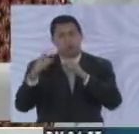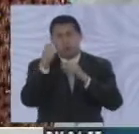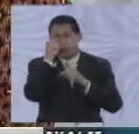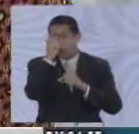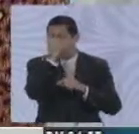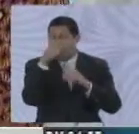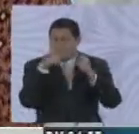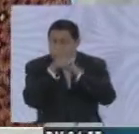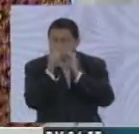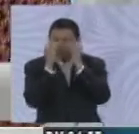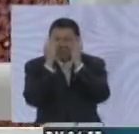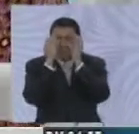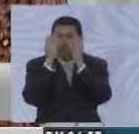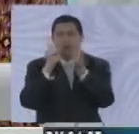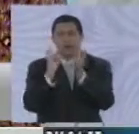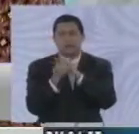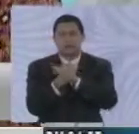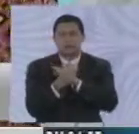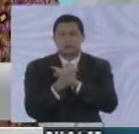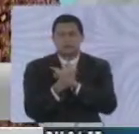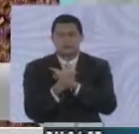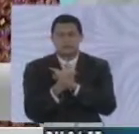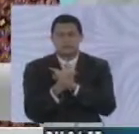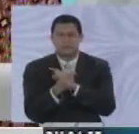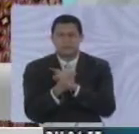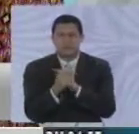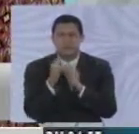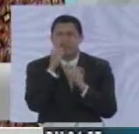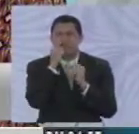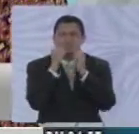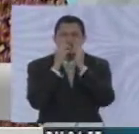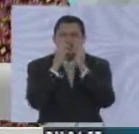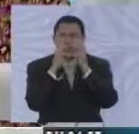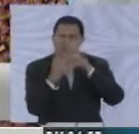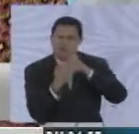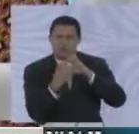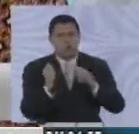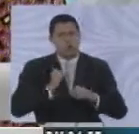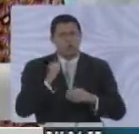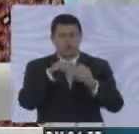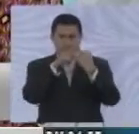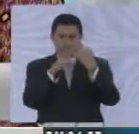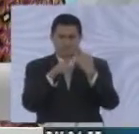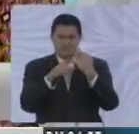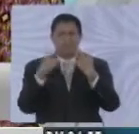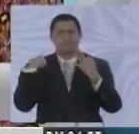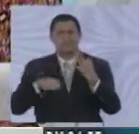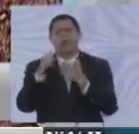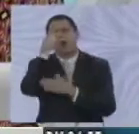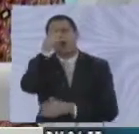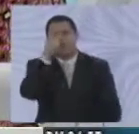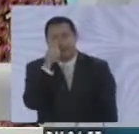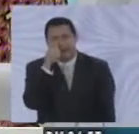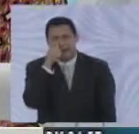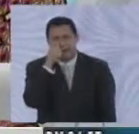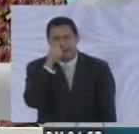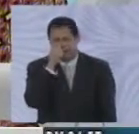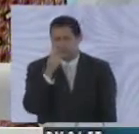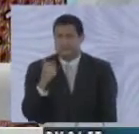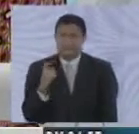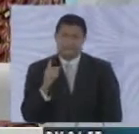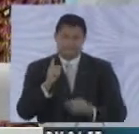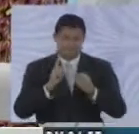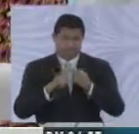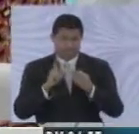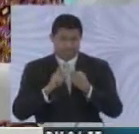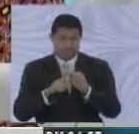del cornete, y alteraciones en cuanto a colapsos valvulares. Cualquiera de esas 3 tienen resolución quirúrgica. La